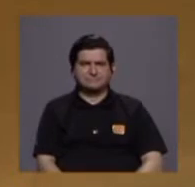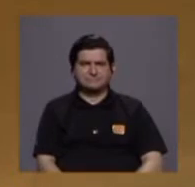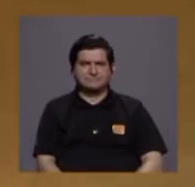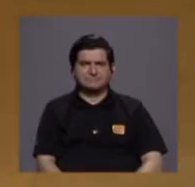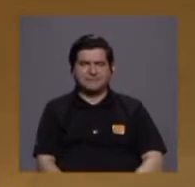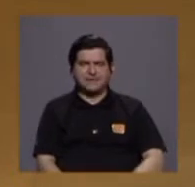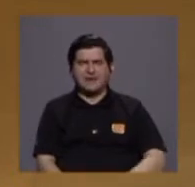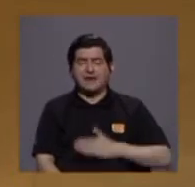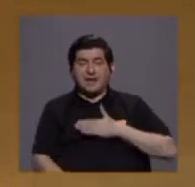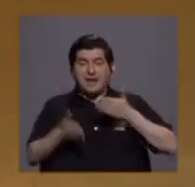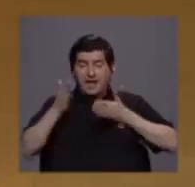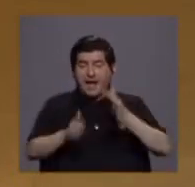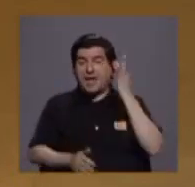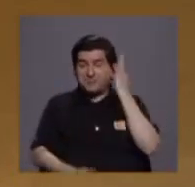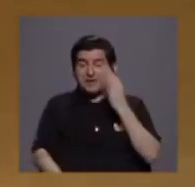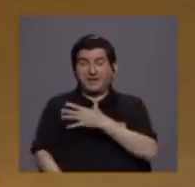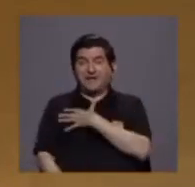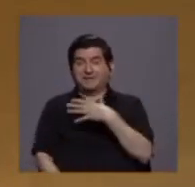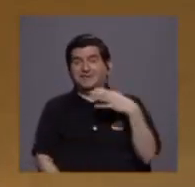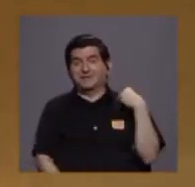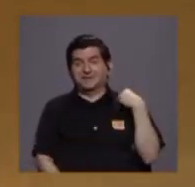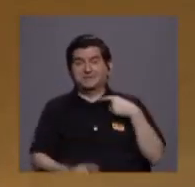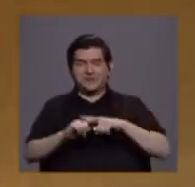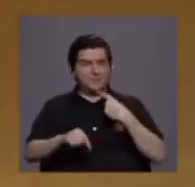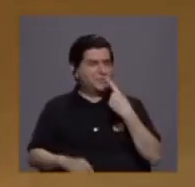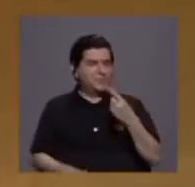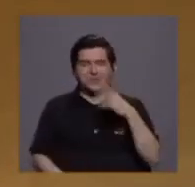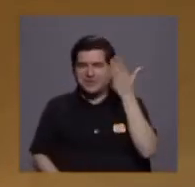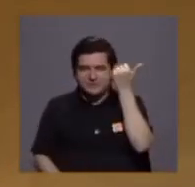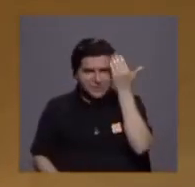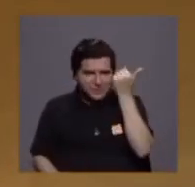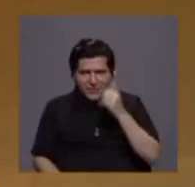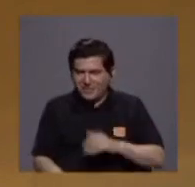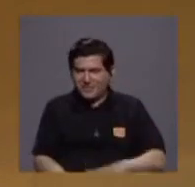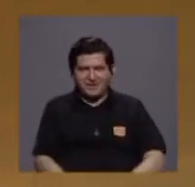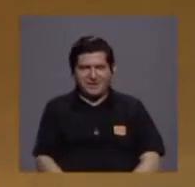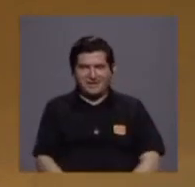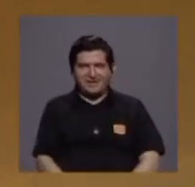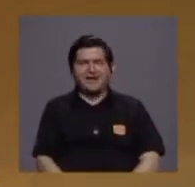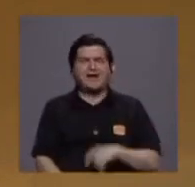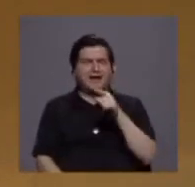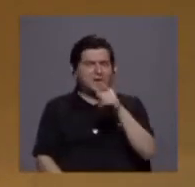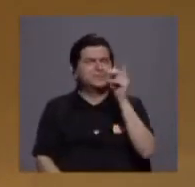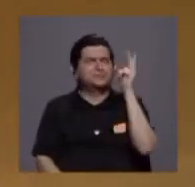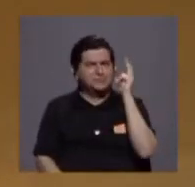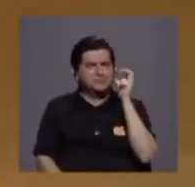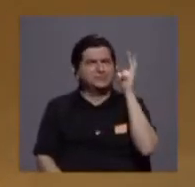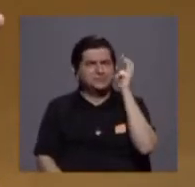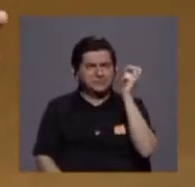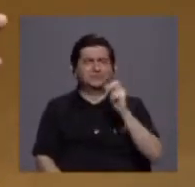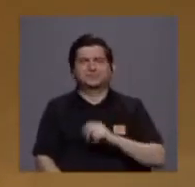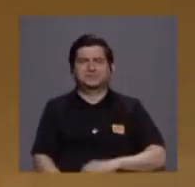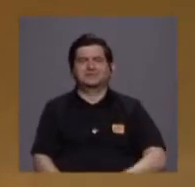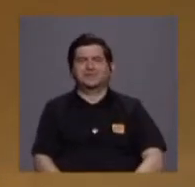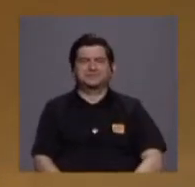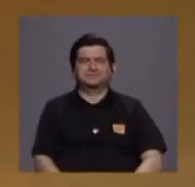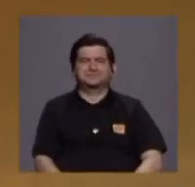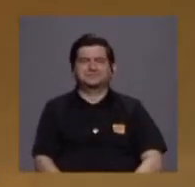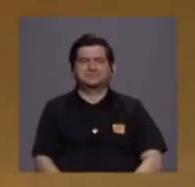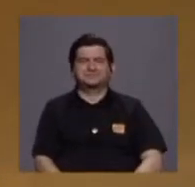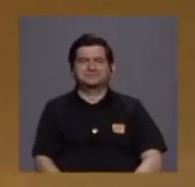A mi hija le encantará, pero no voy a decir por qué, le encantará escucharlo.